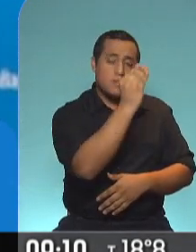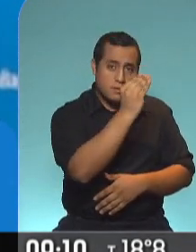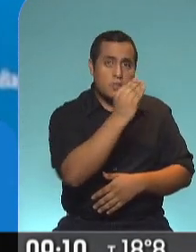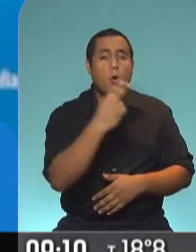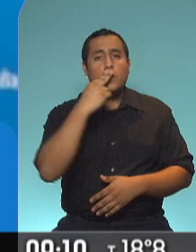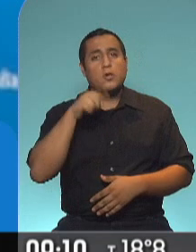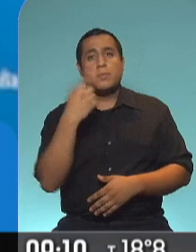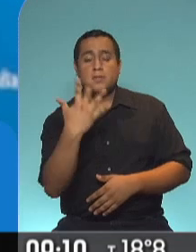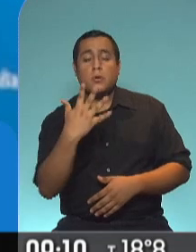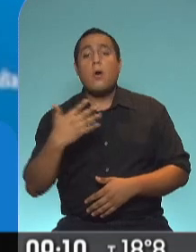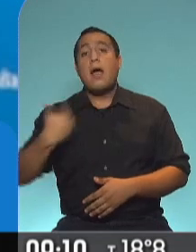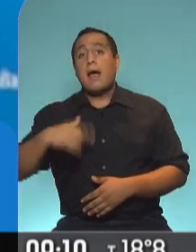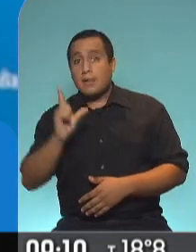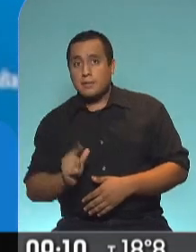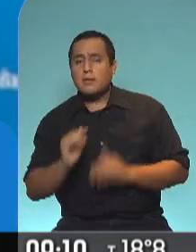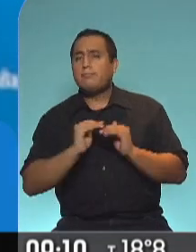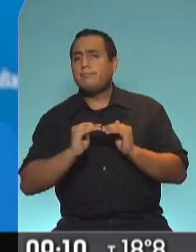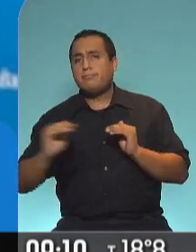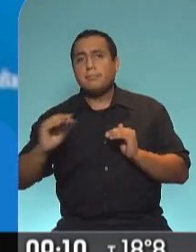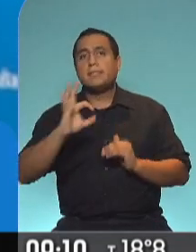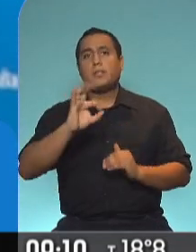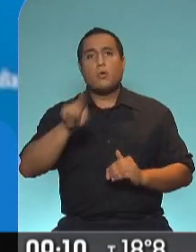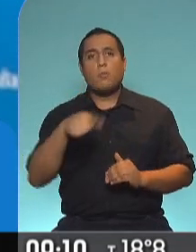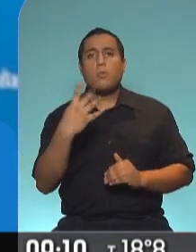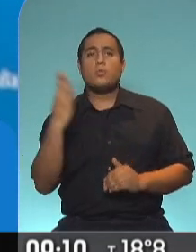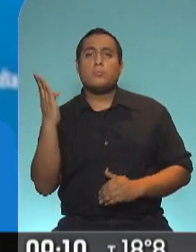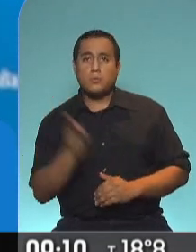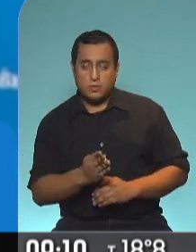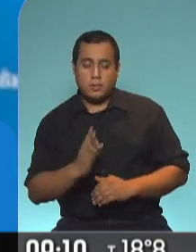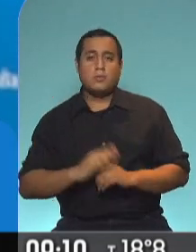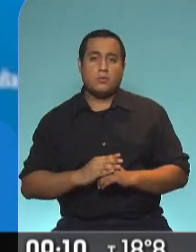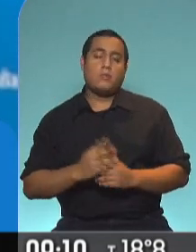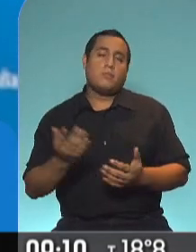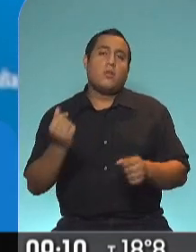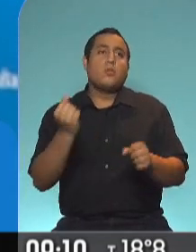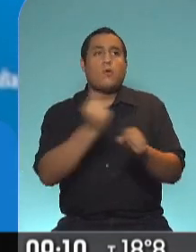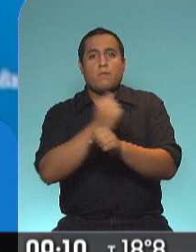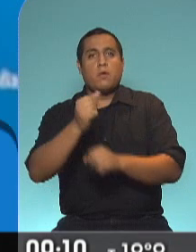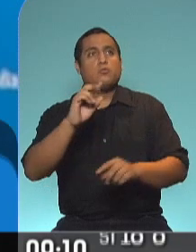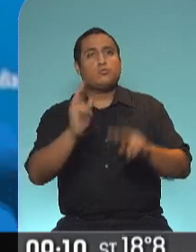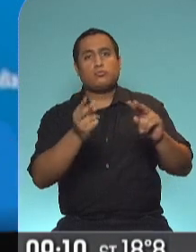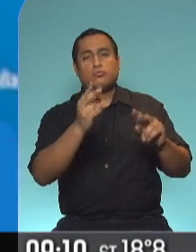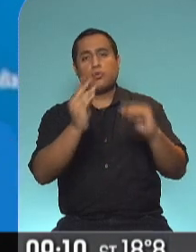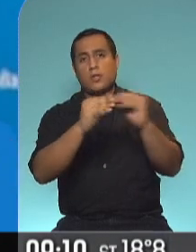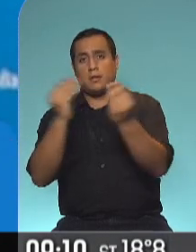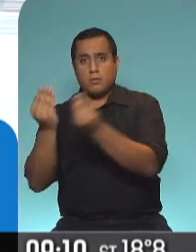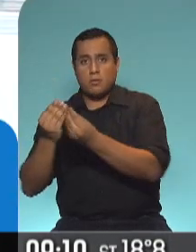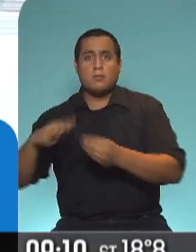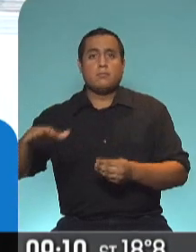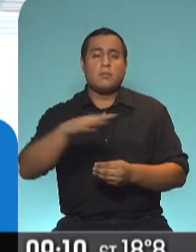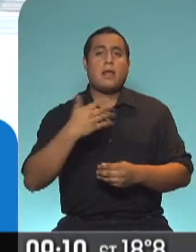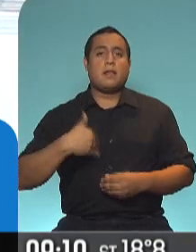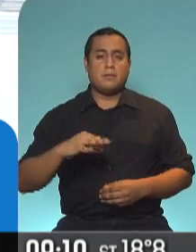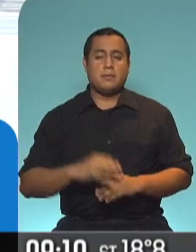11,5 y argentina- se mantiene en un 0,4 por ciento de la cantidad de casos totales en el continente americano